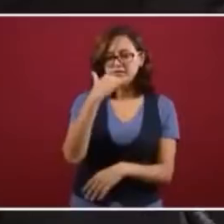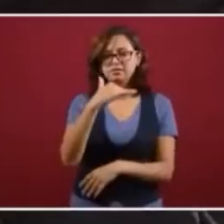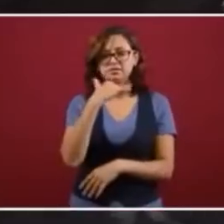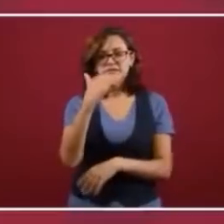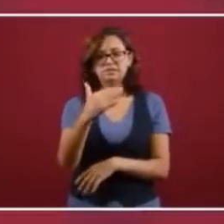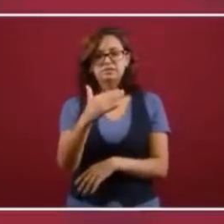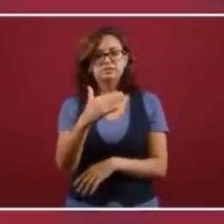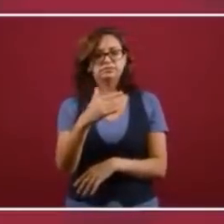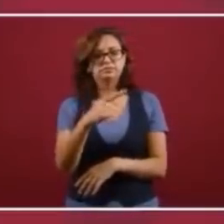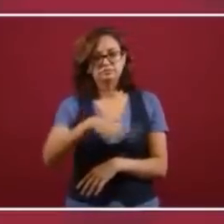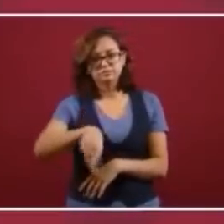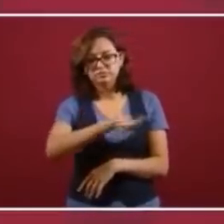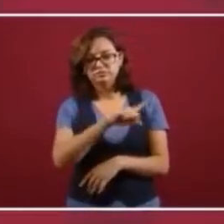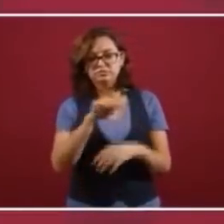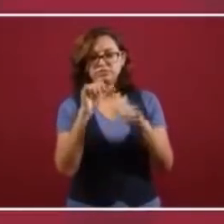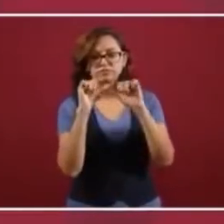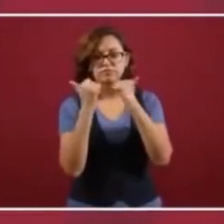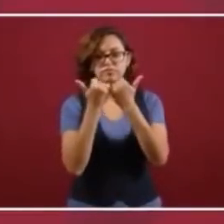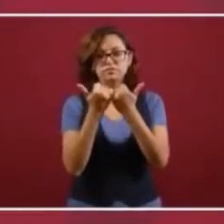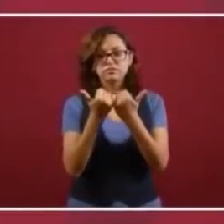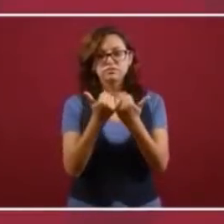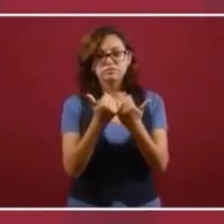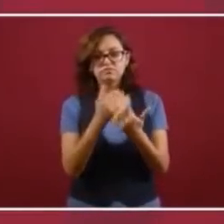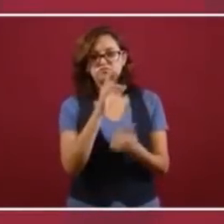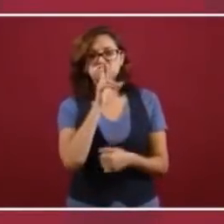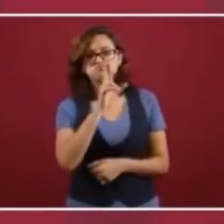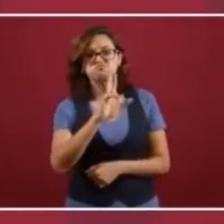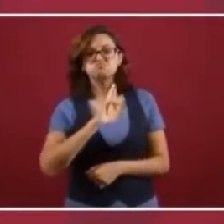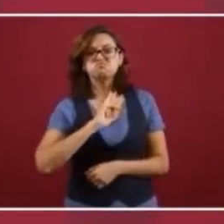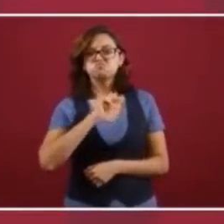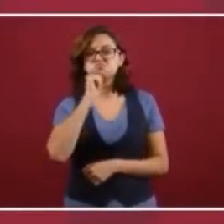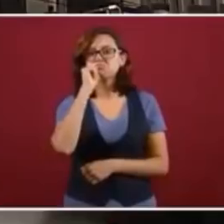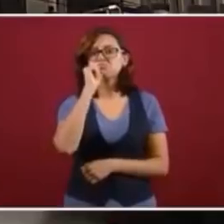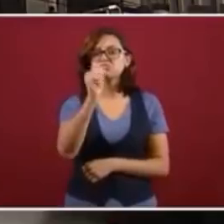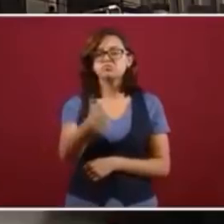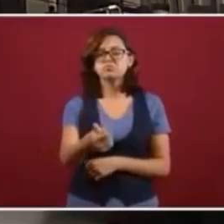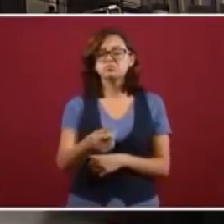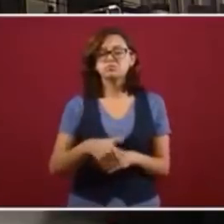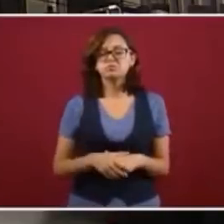esa asociación, no me han contestado todavía,